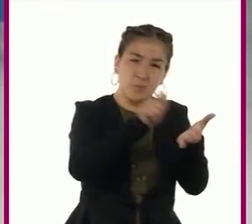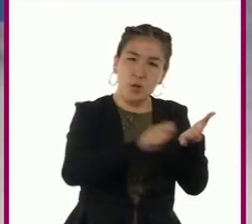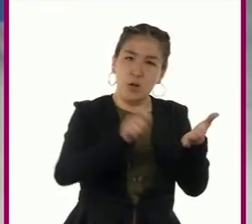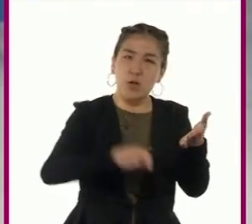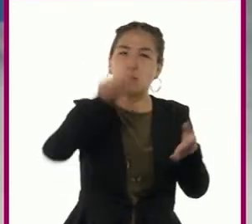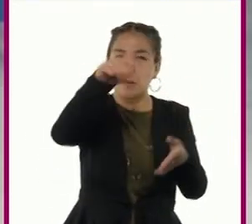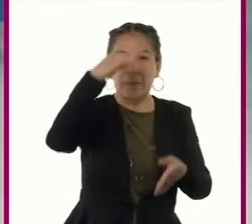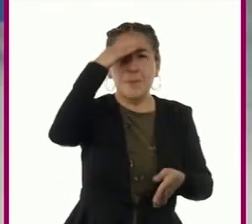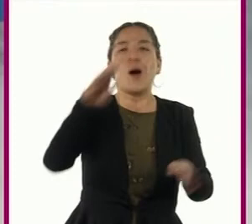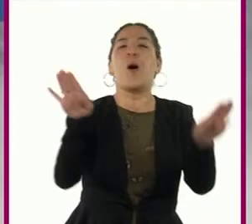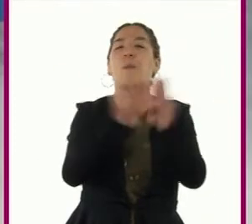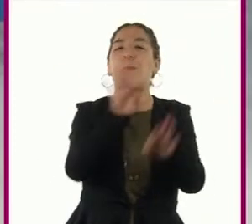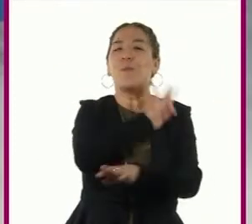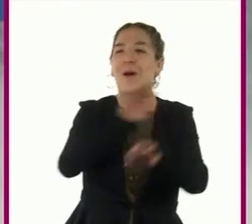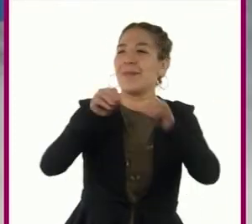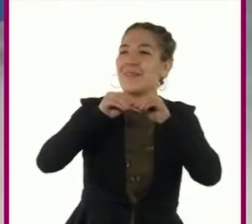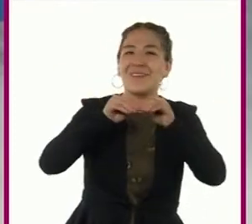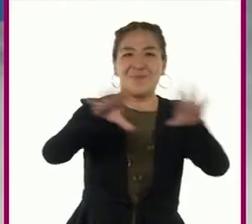cómo difundirlas.